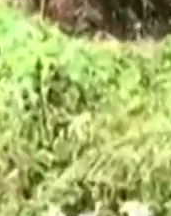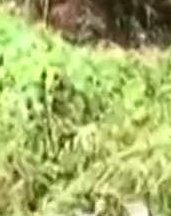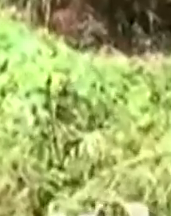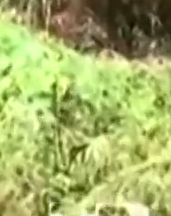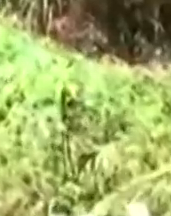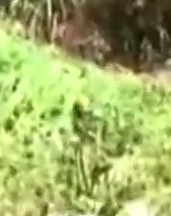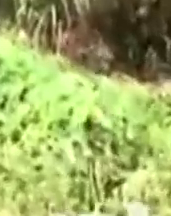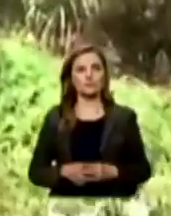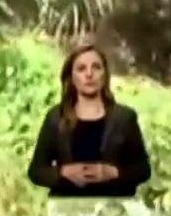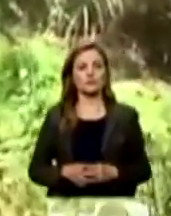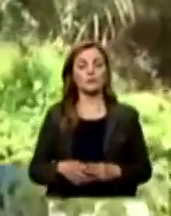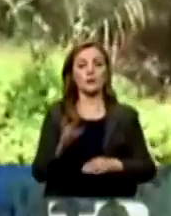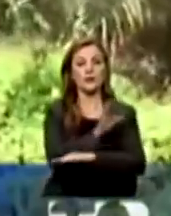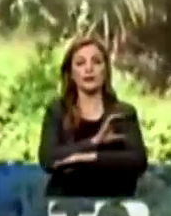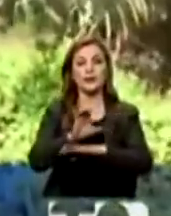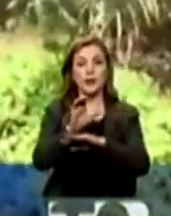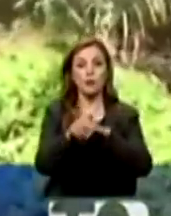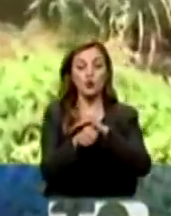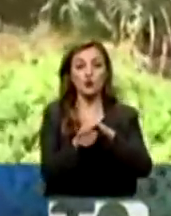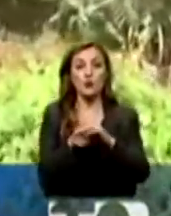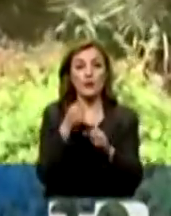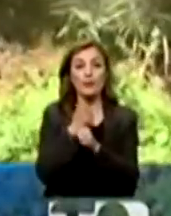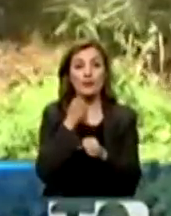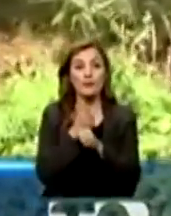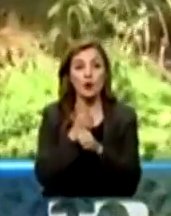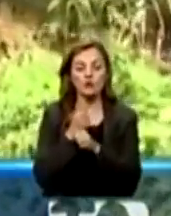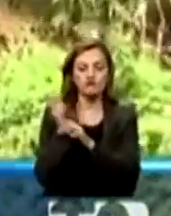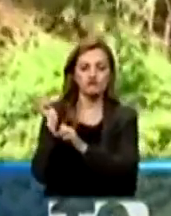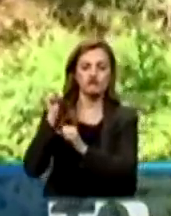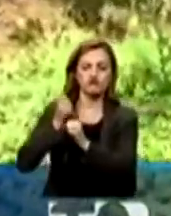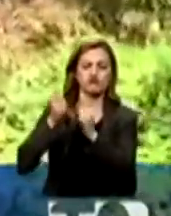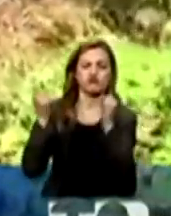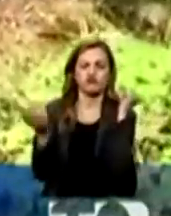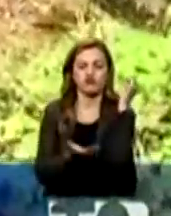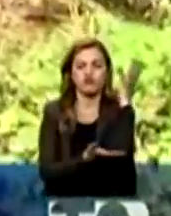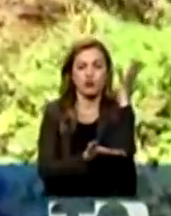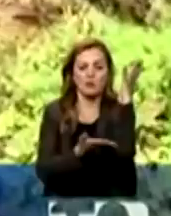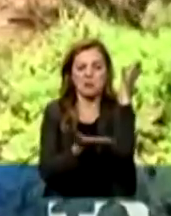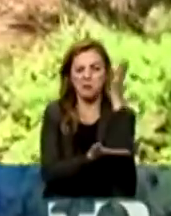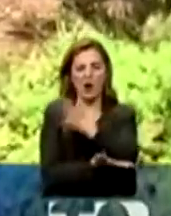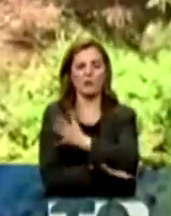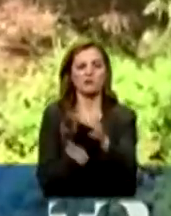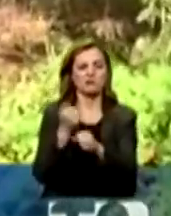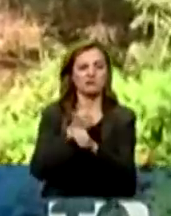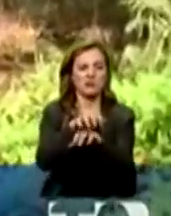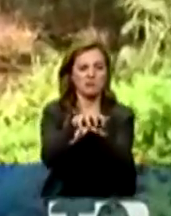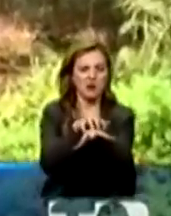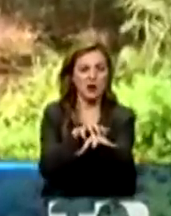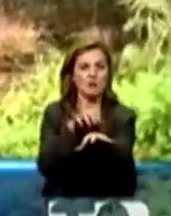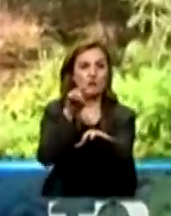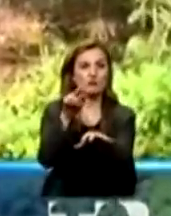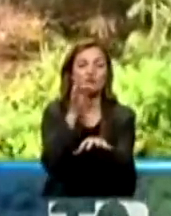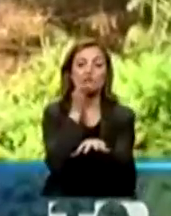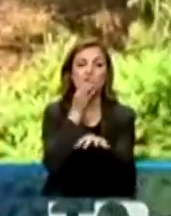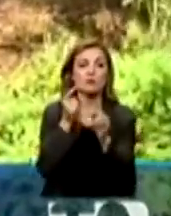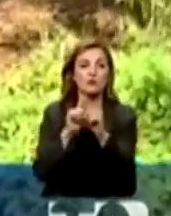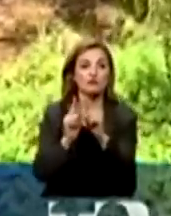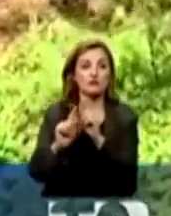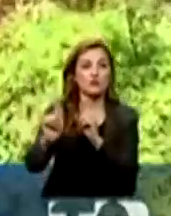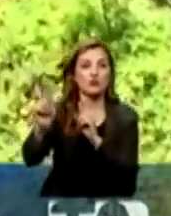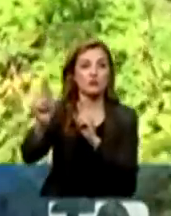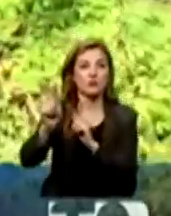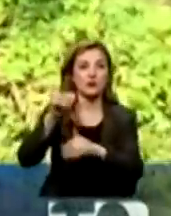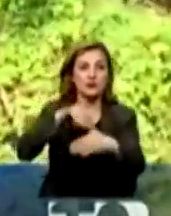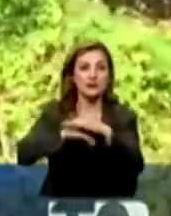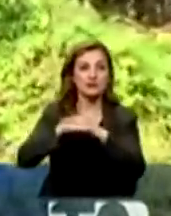Se escondía en el campo, en trabajos como jornalero, en fincas y haciendas bastante alejadas y poco